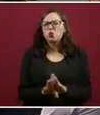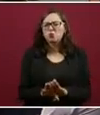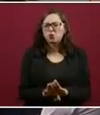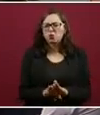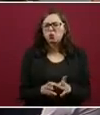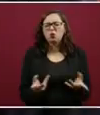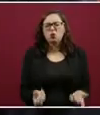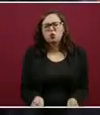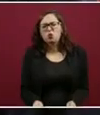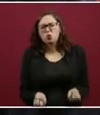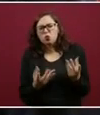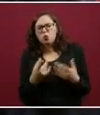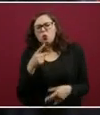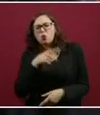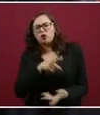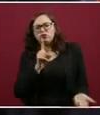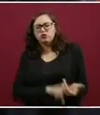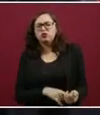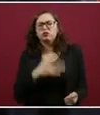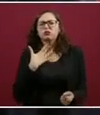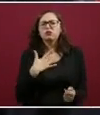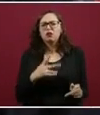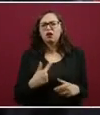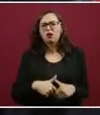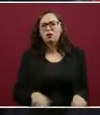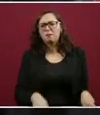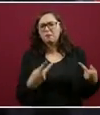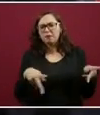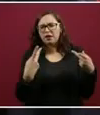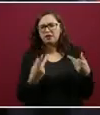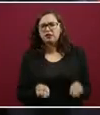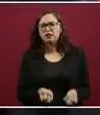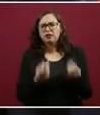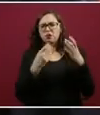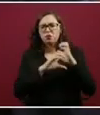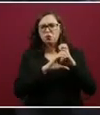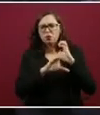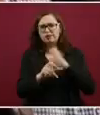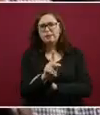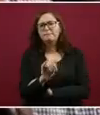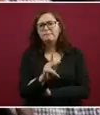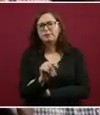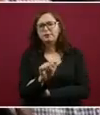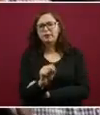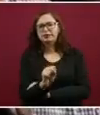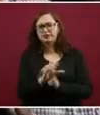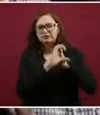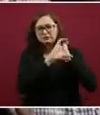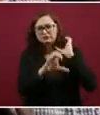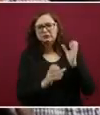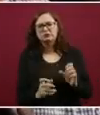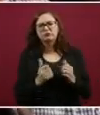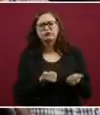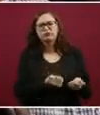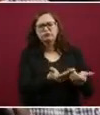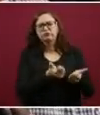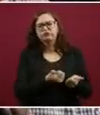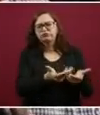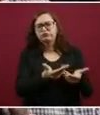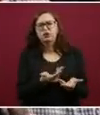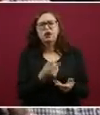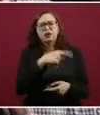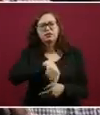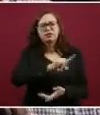cuántas gasolineras exactamente cuentan? ¿Con cuántas pipas para transportar combustible? ¿Cuántos líderes de